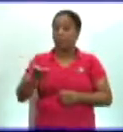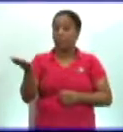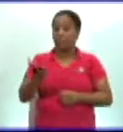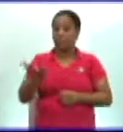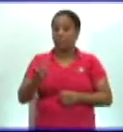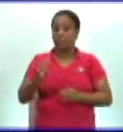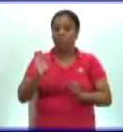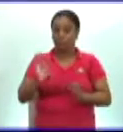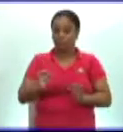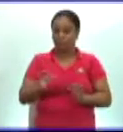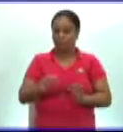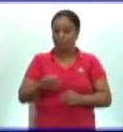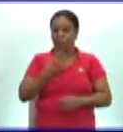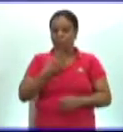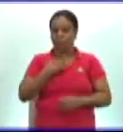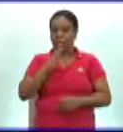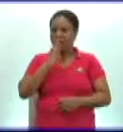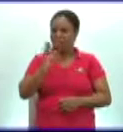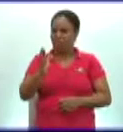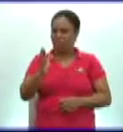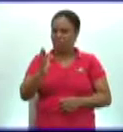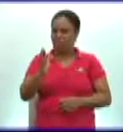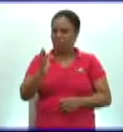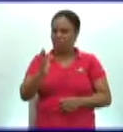fuerza resultante?